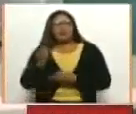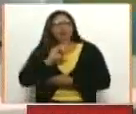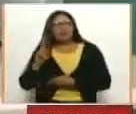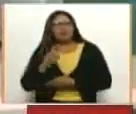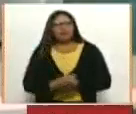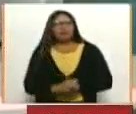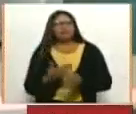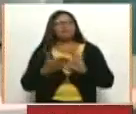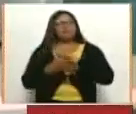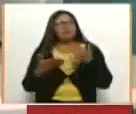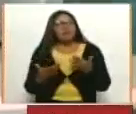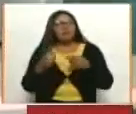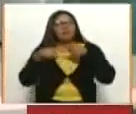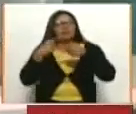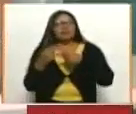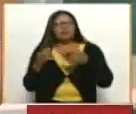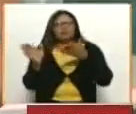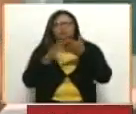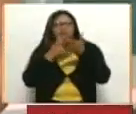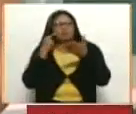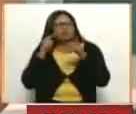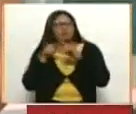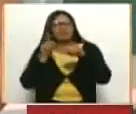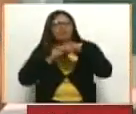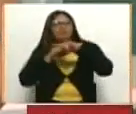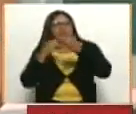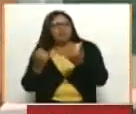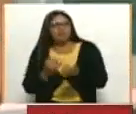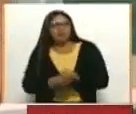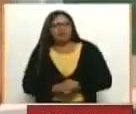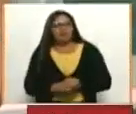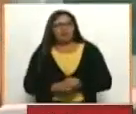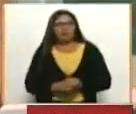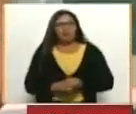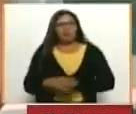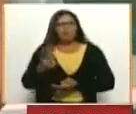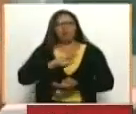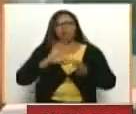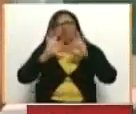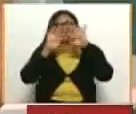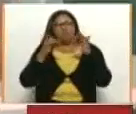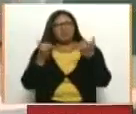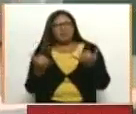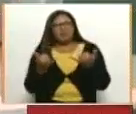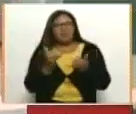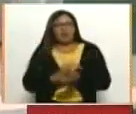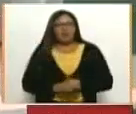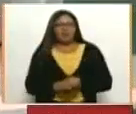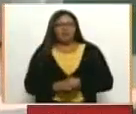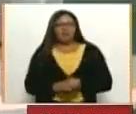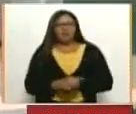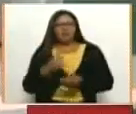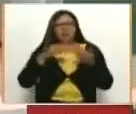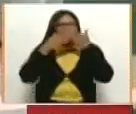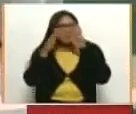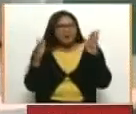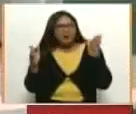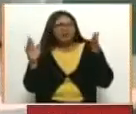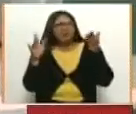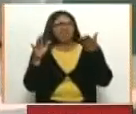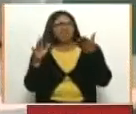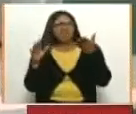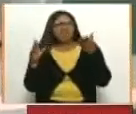ayer era esto: pasar la página de este tiempo de sanciones. Ha sido como una premisa principal, es decir, estamos abiertos al diálogo, estamos